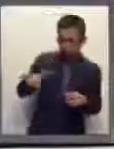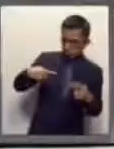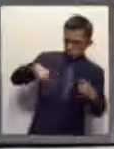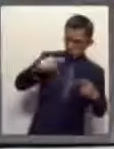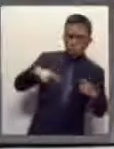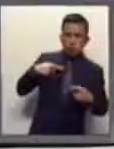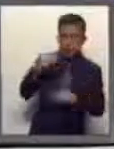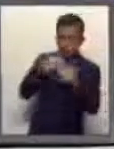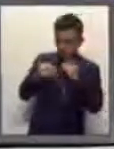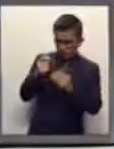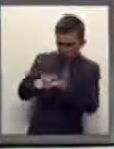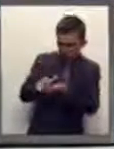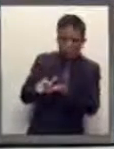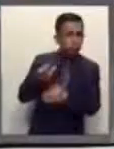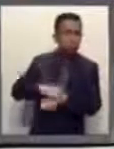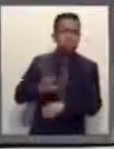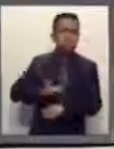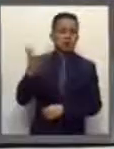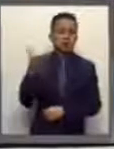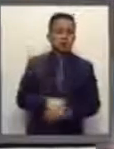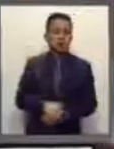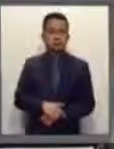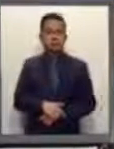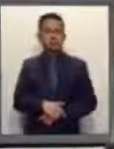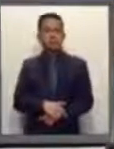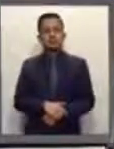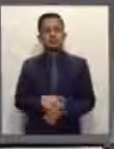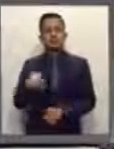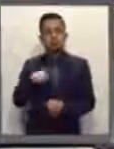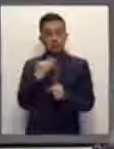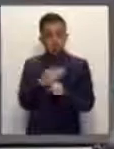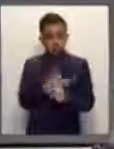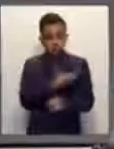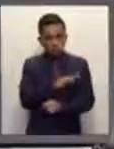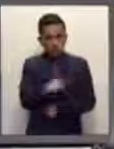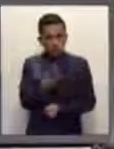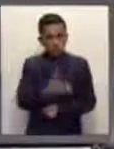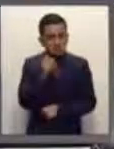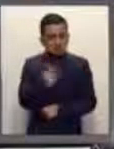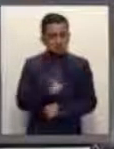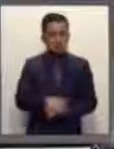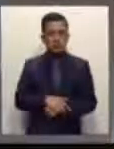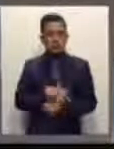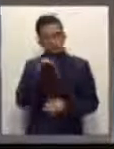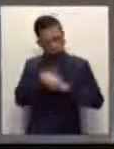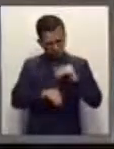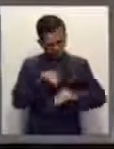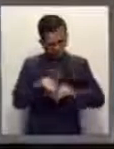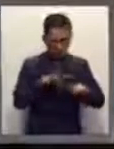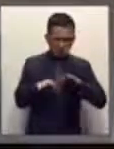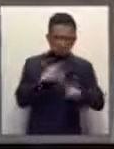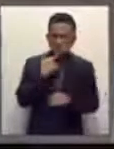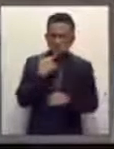somos todos los mexicanos. Lo que está en nuestras manos es generar mejores condiciones para